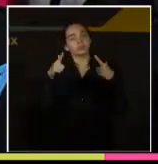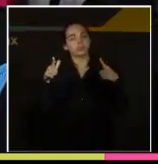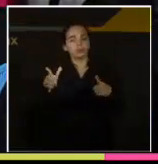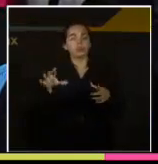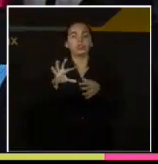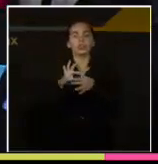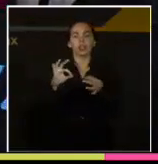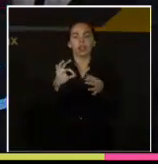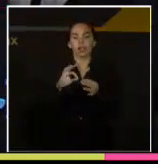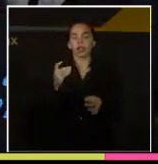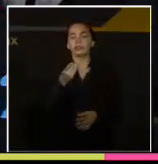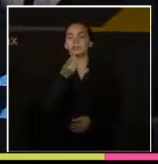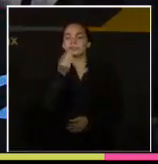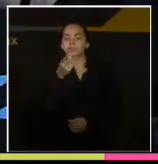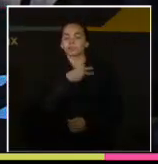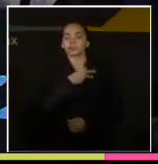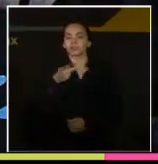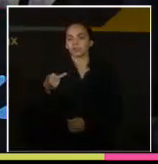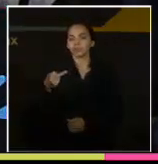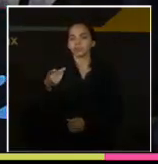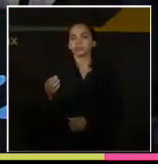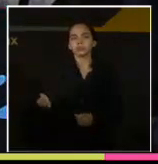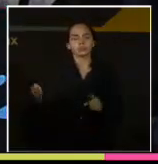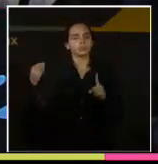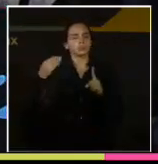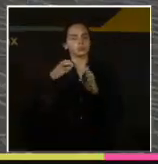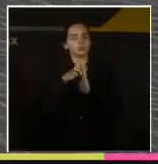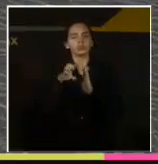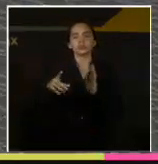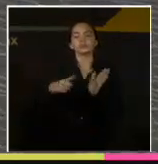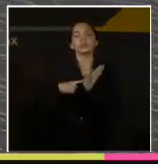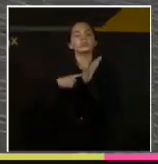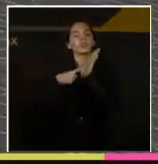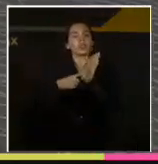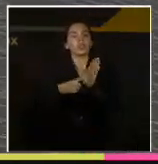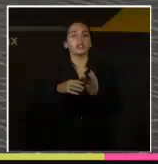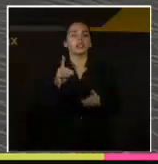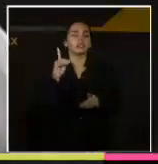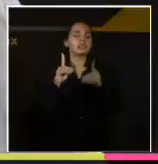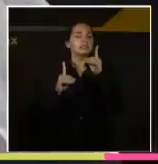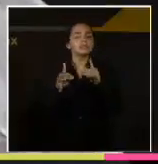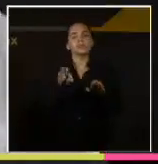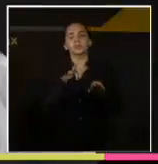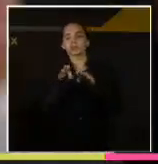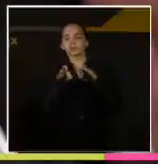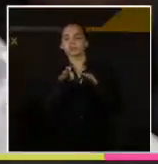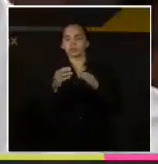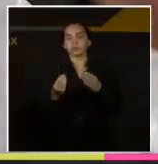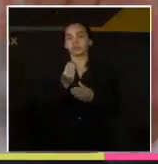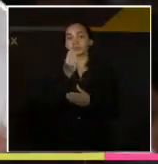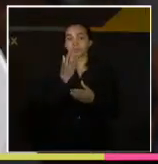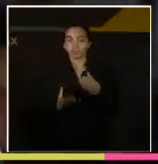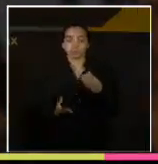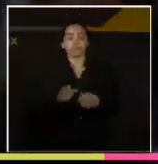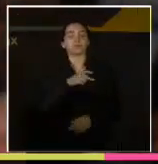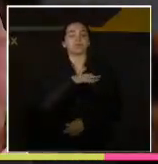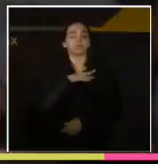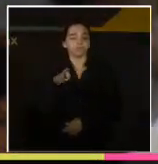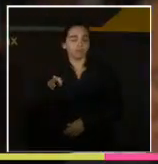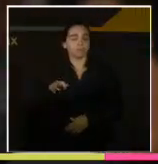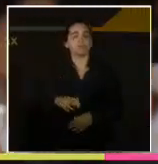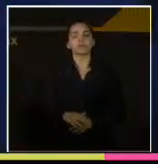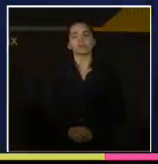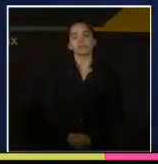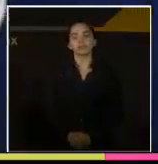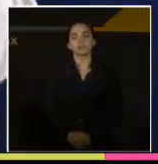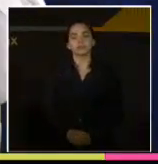dice quién es pobre, pero su intención era mostrarnos qué es lo que debemos de trabajar para sacar a la gente de la